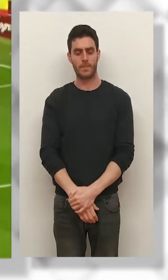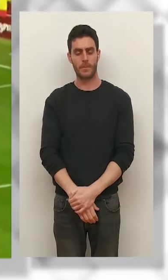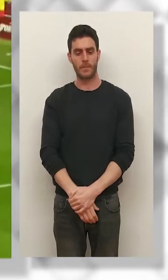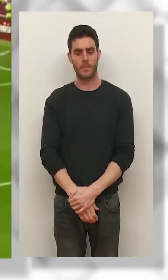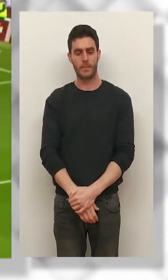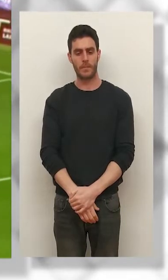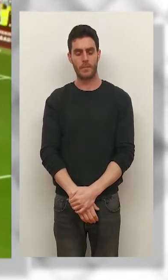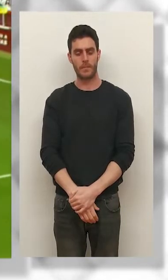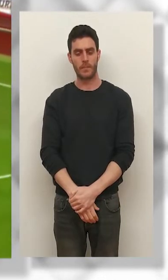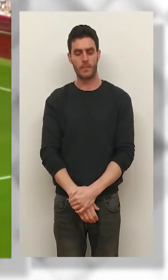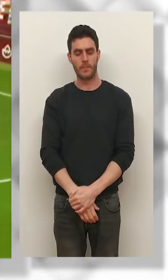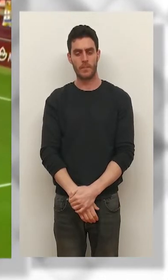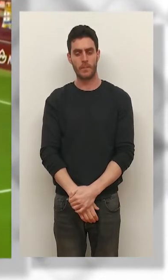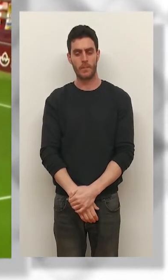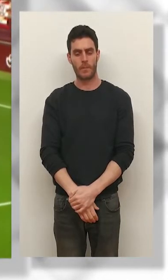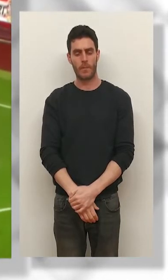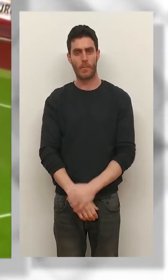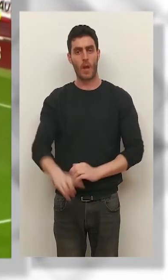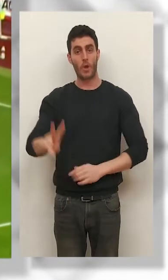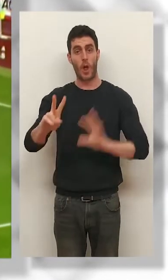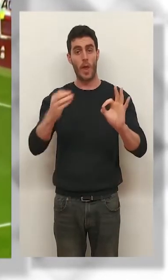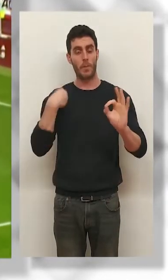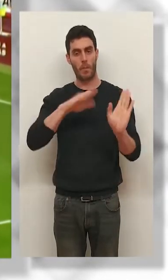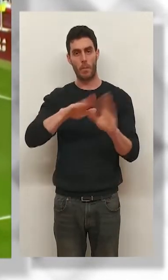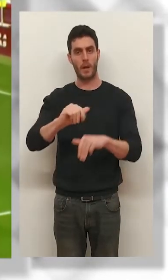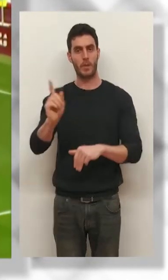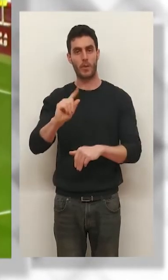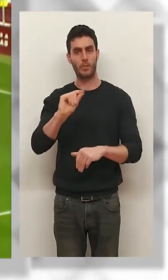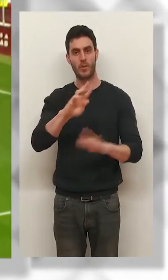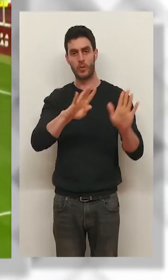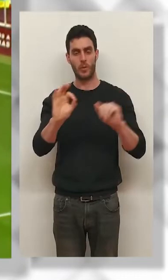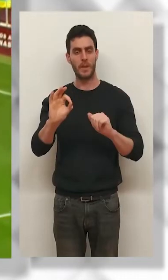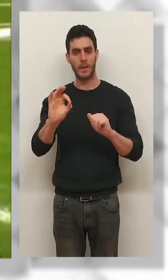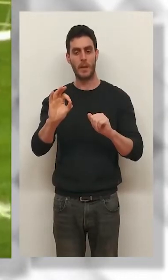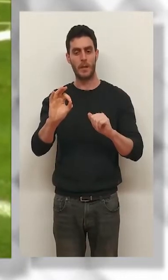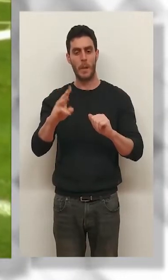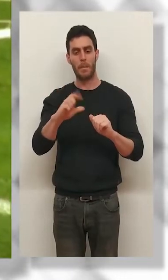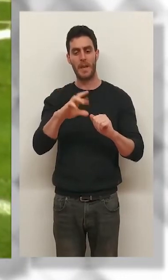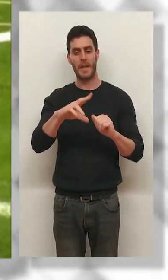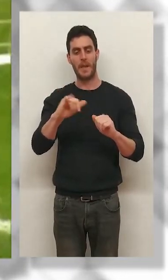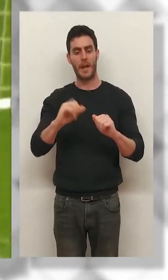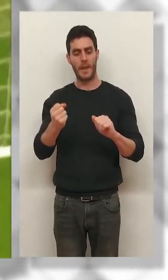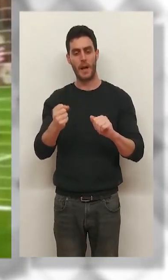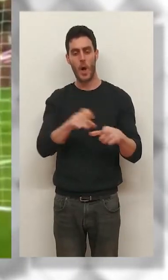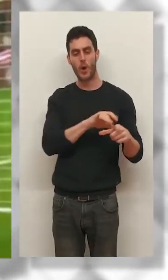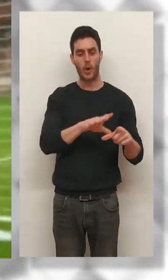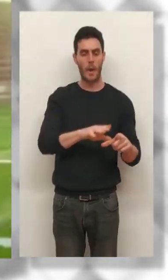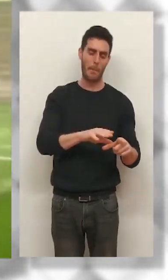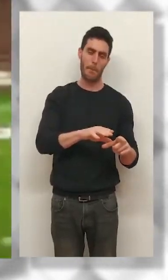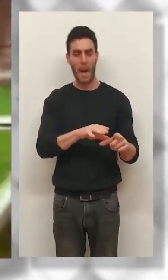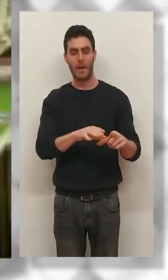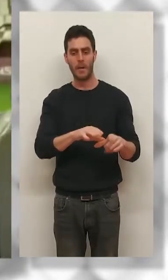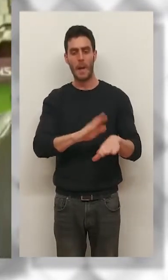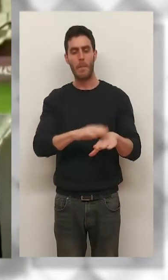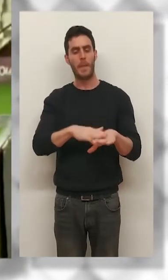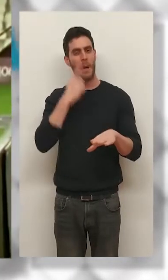Pero ese 2-0 no fue definitivo. En el minuto 90, Pedraza cabeceaba a la salida de un córner para ponerle emoción al tiempo de descuento. El 2-1